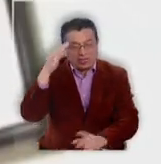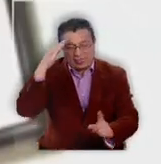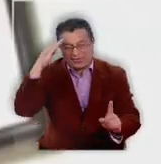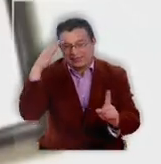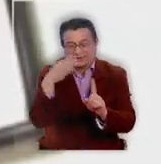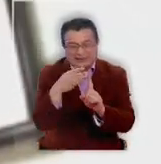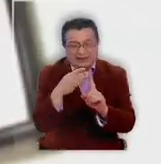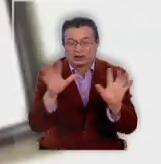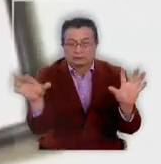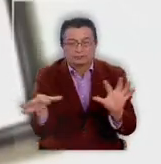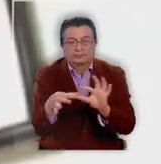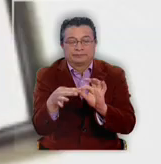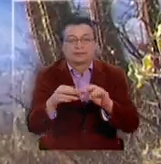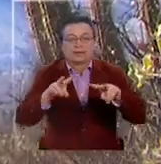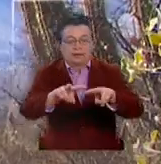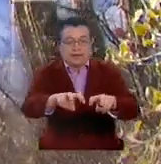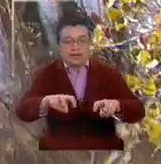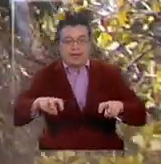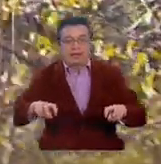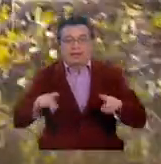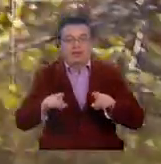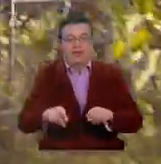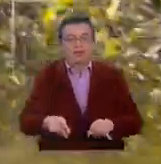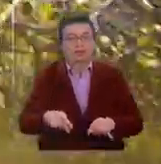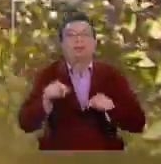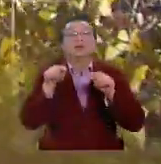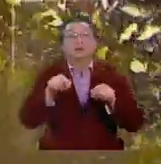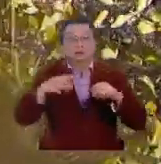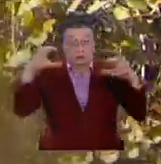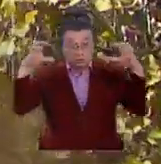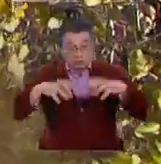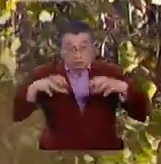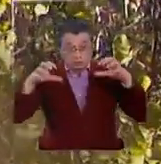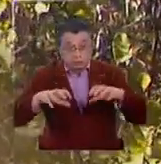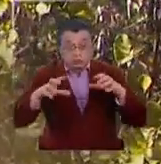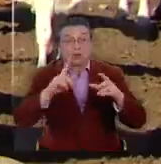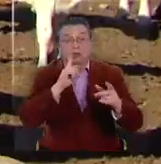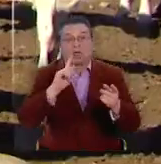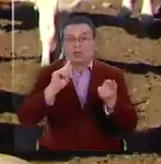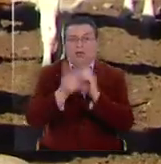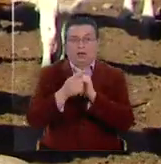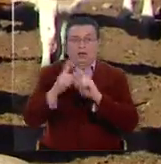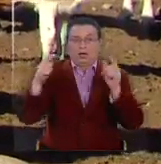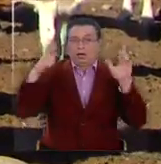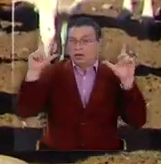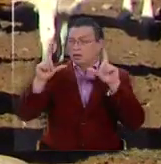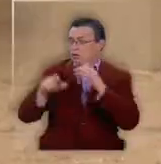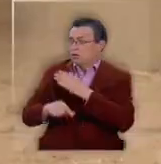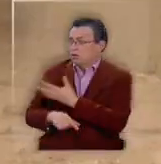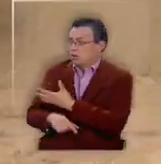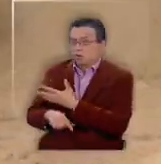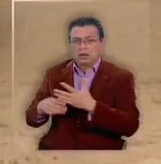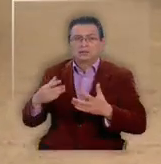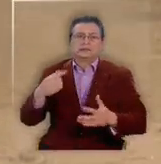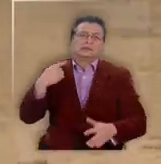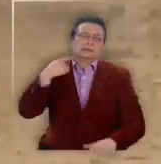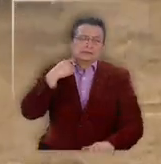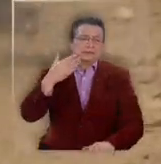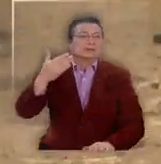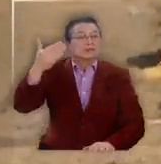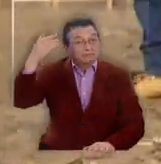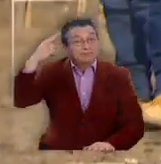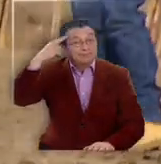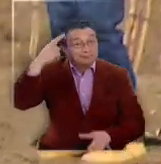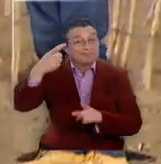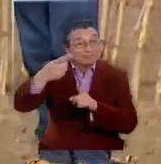directamente relacionados con la industria agrícola. Precipitaciones que contrastan con estas imágenes devastadoras captadas hace